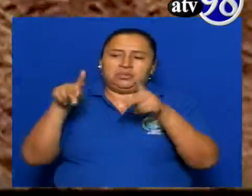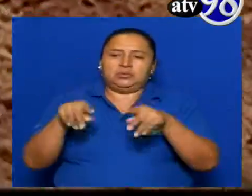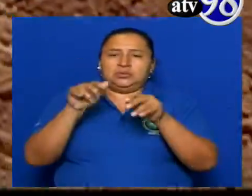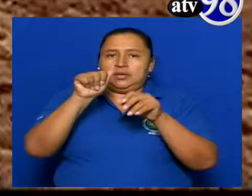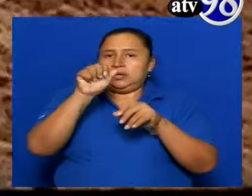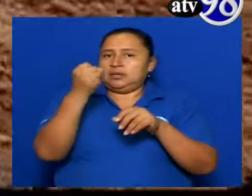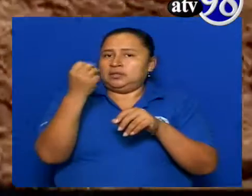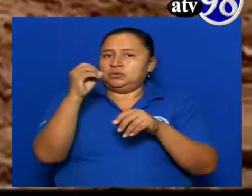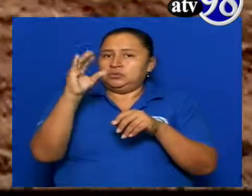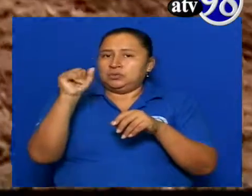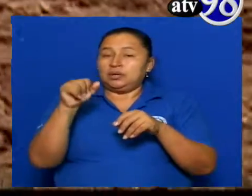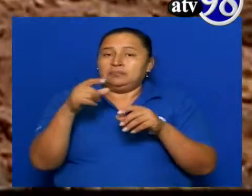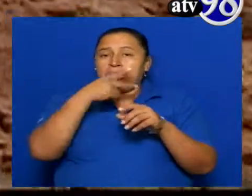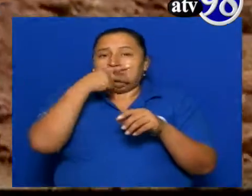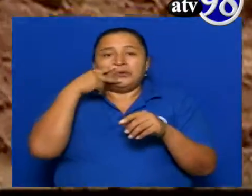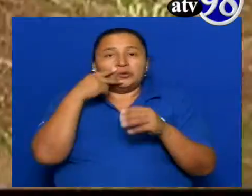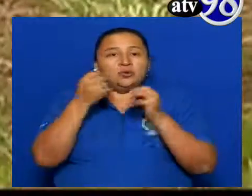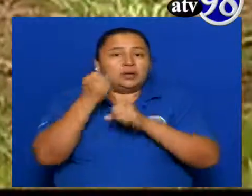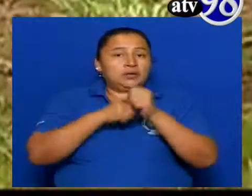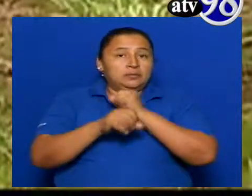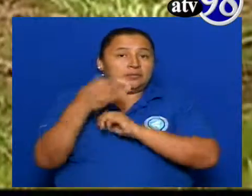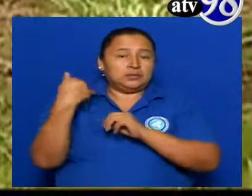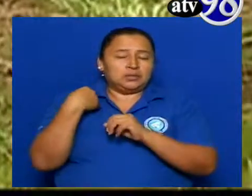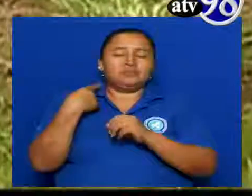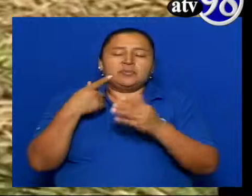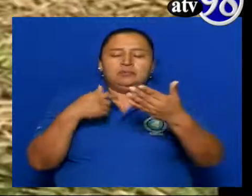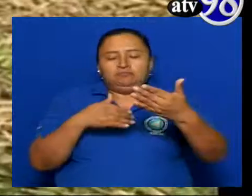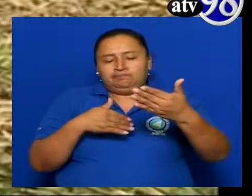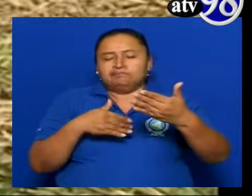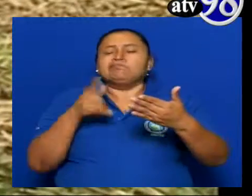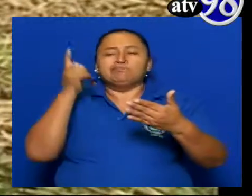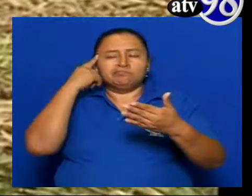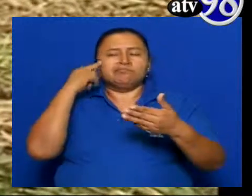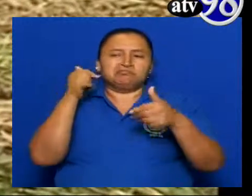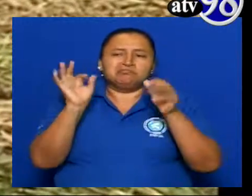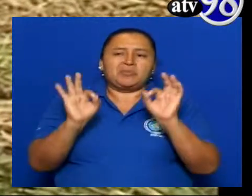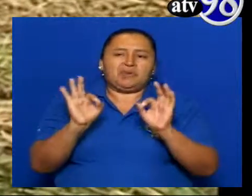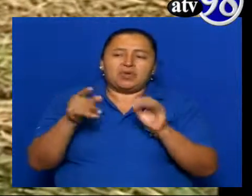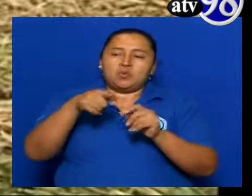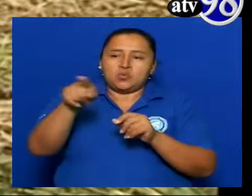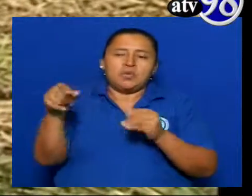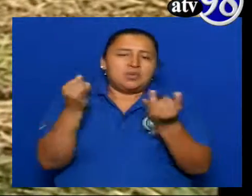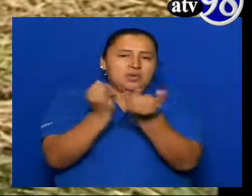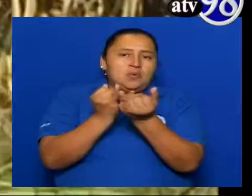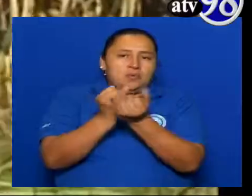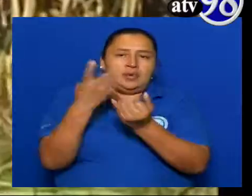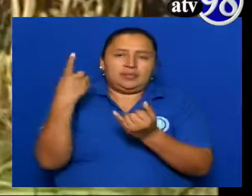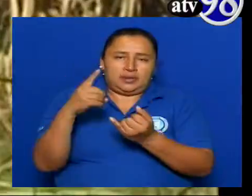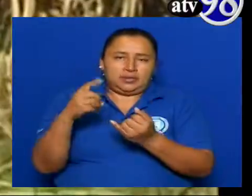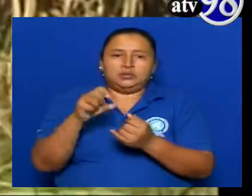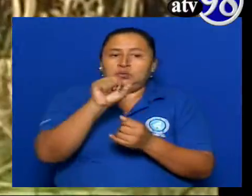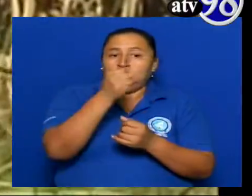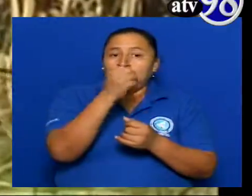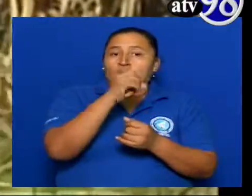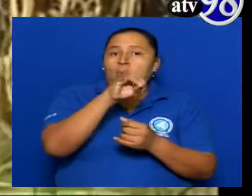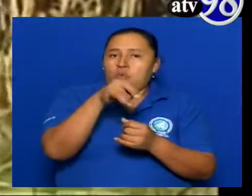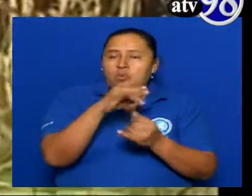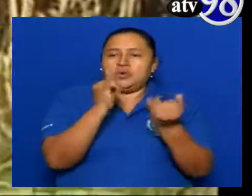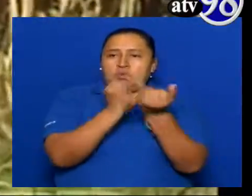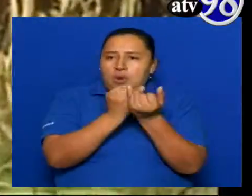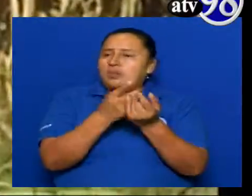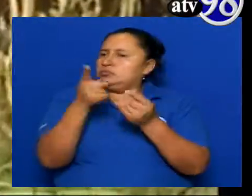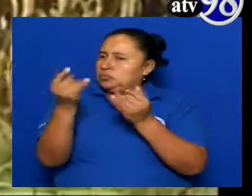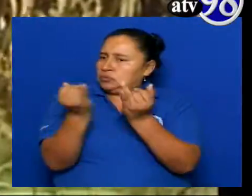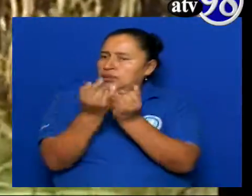junio del año pasado brindarles los mismos derechos otorgados a los integrantes de SOCU, quienes recibieron un monto